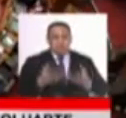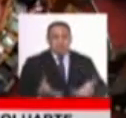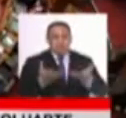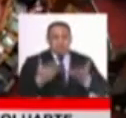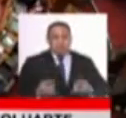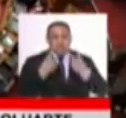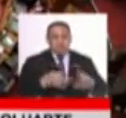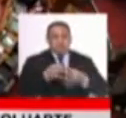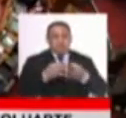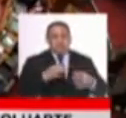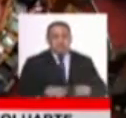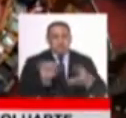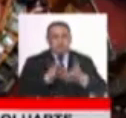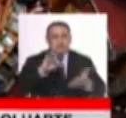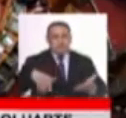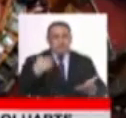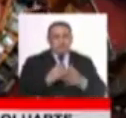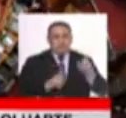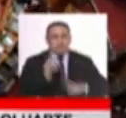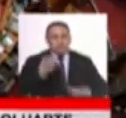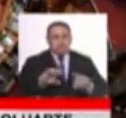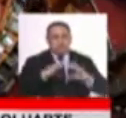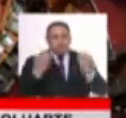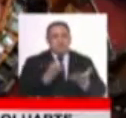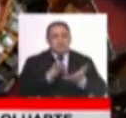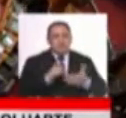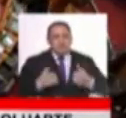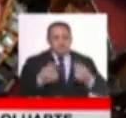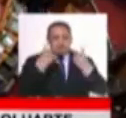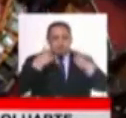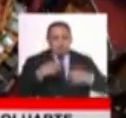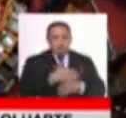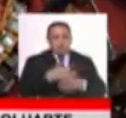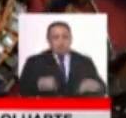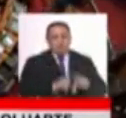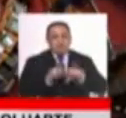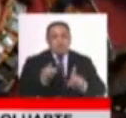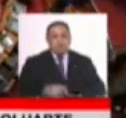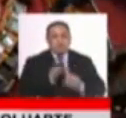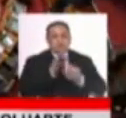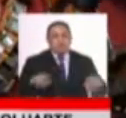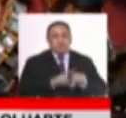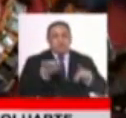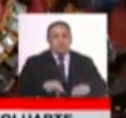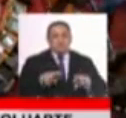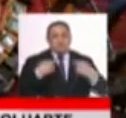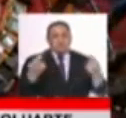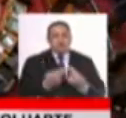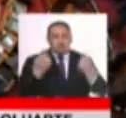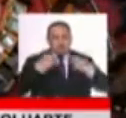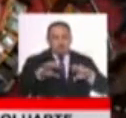No, porque esa sería nuestra visión del día a corto plazo, pero creo que